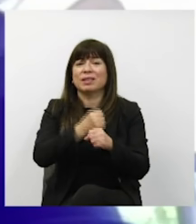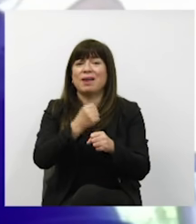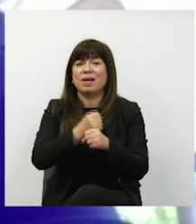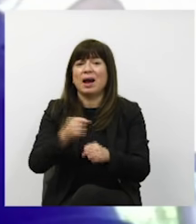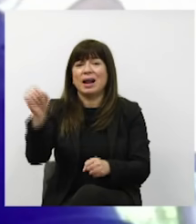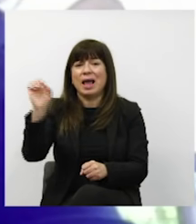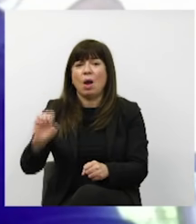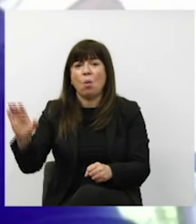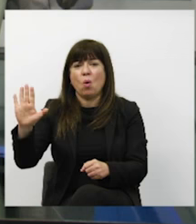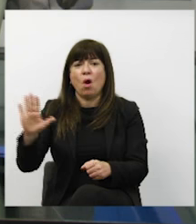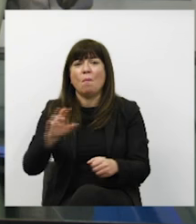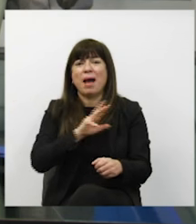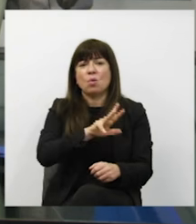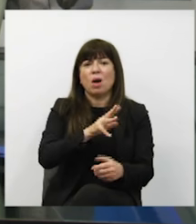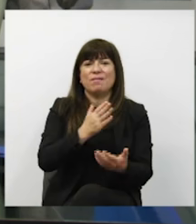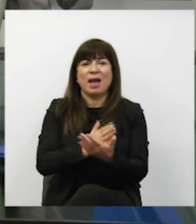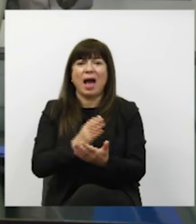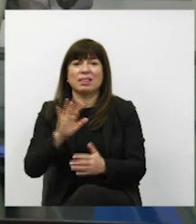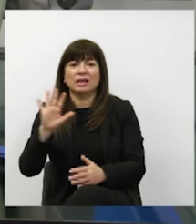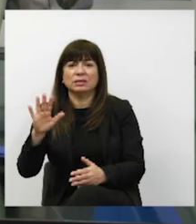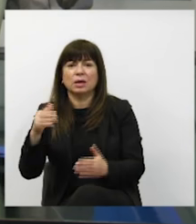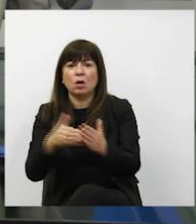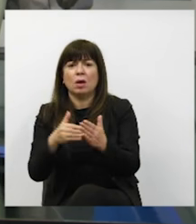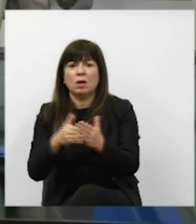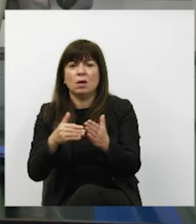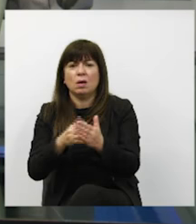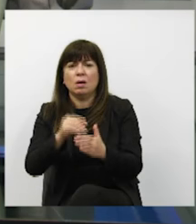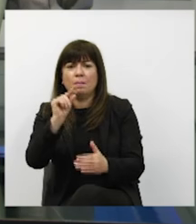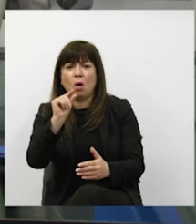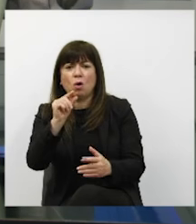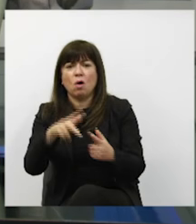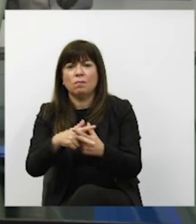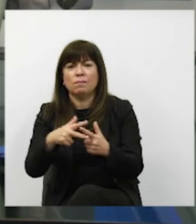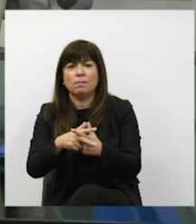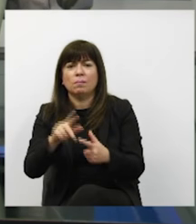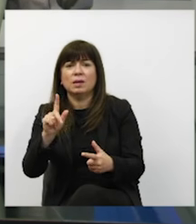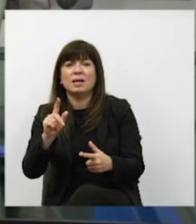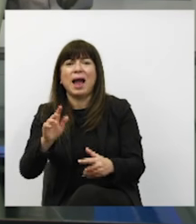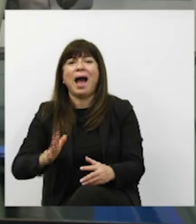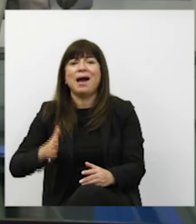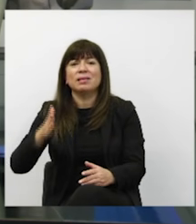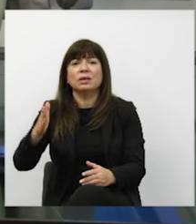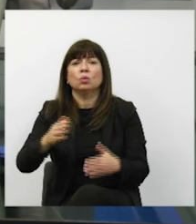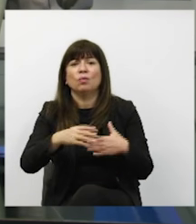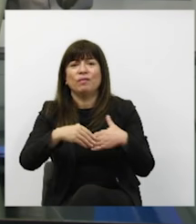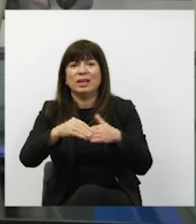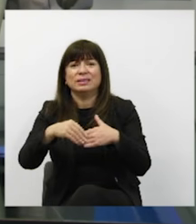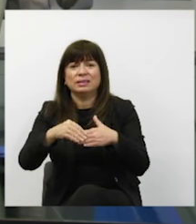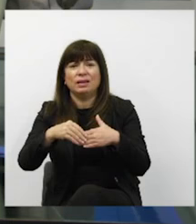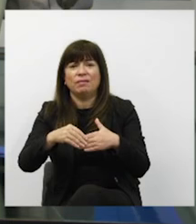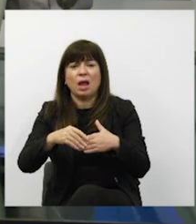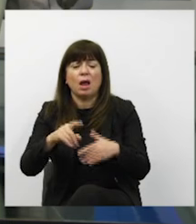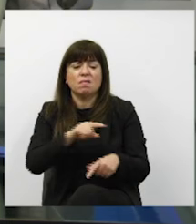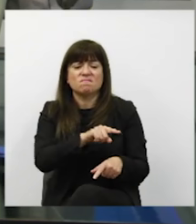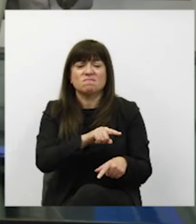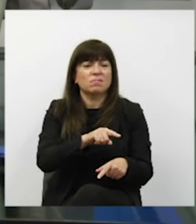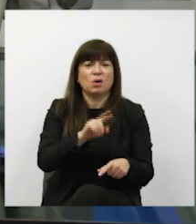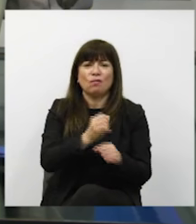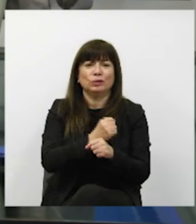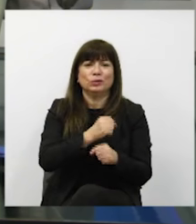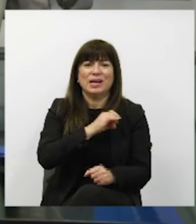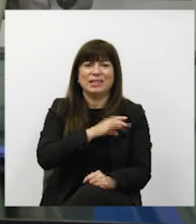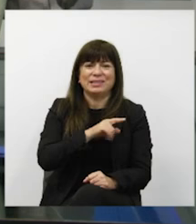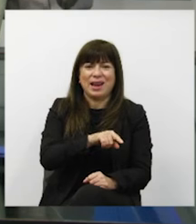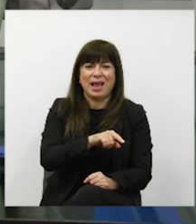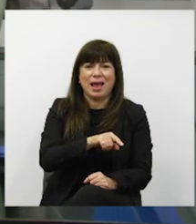duro de 9 a 5 con interrupciones pequeñas y con una actitud flexible, la cuestión no funciona. Entonces, yo creo que aquí estamos